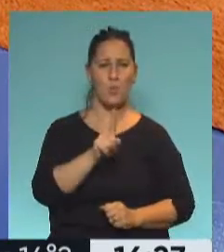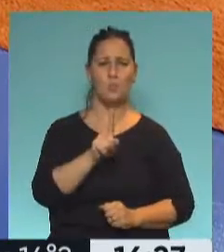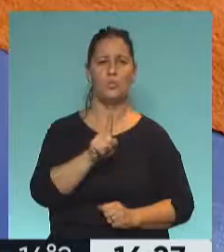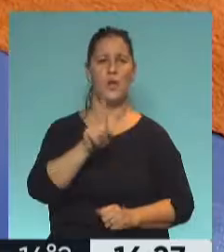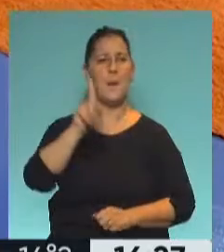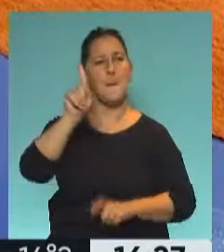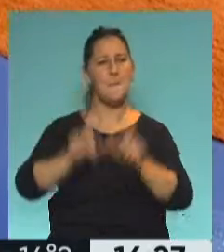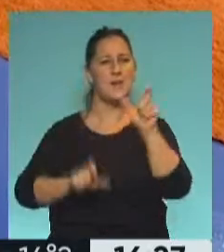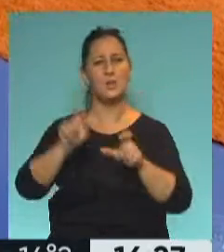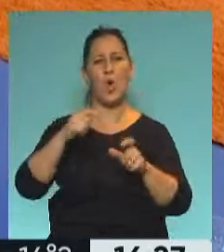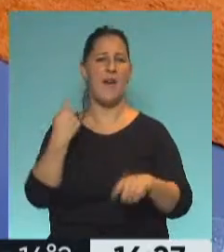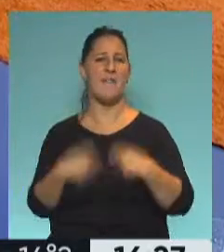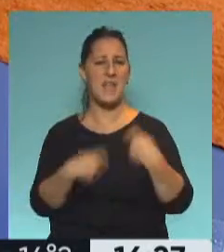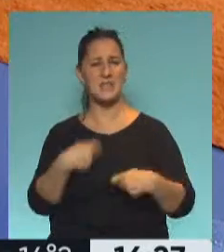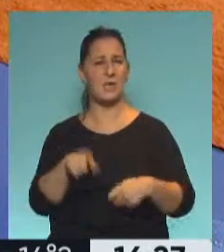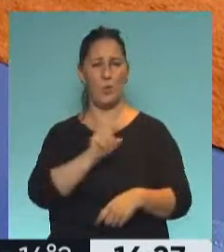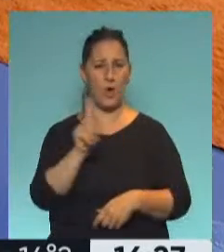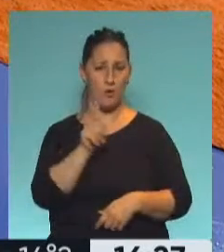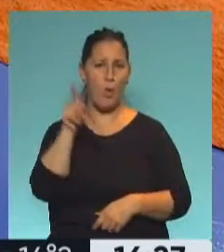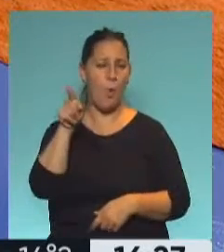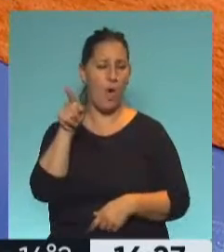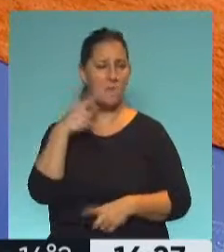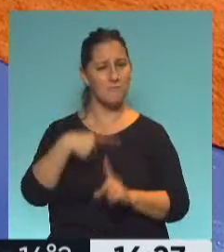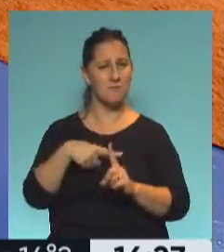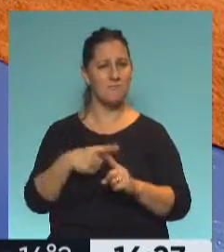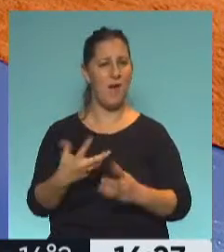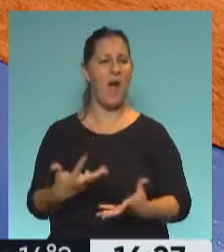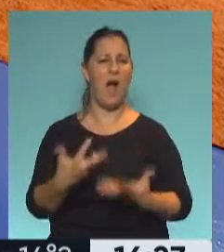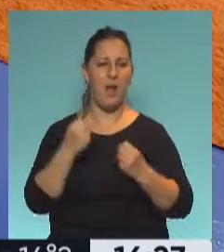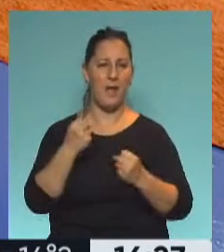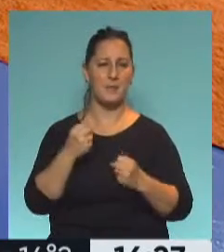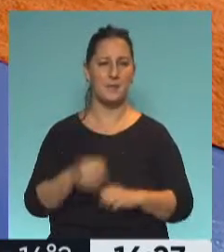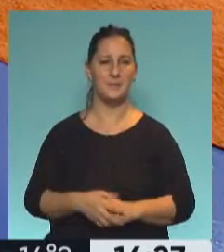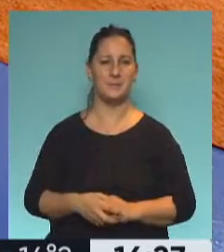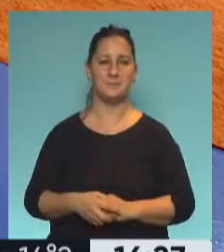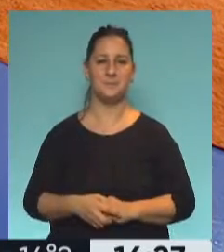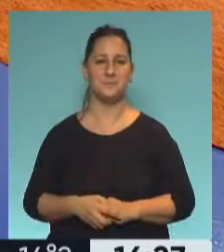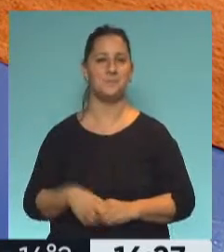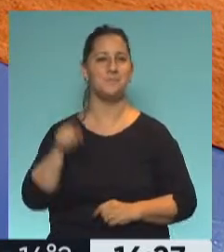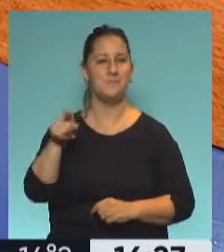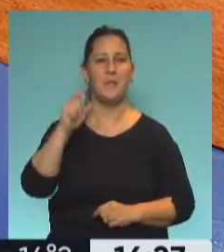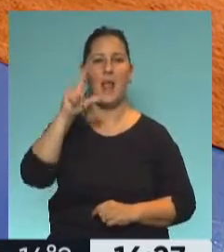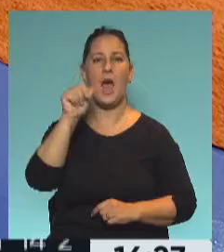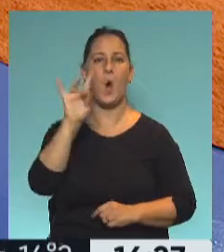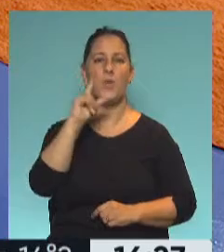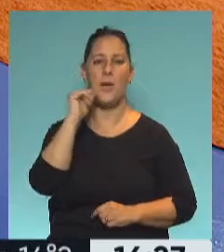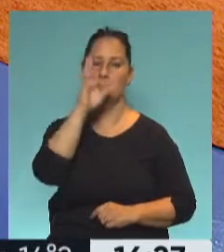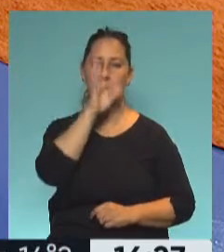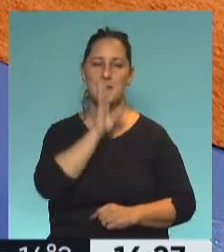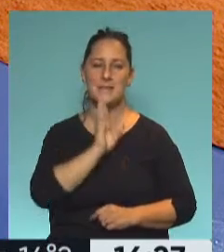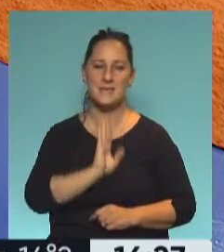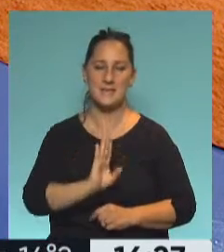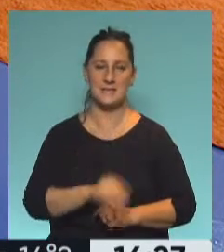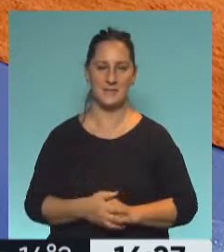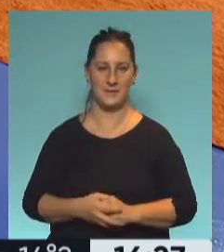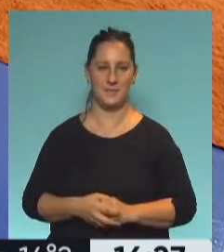todo simple. Súbimela un poquito más acá, bájamela un poco. No es así, no, esto no va, qué sé yo. Mucha paciencia, mucha paciencia. Pero